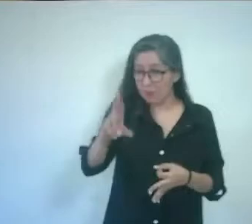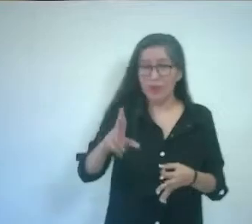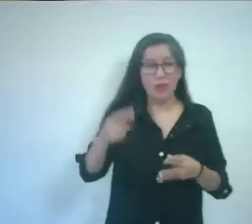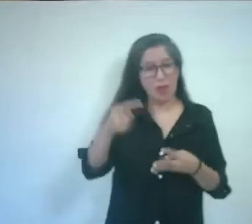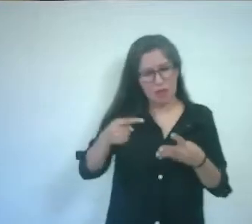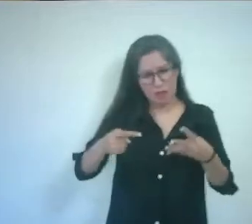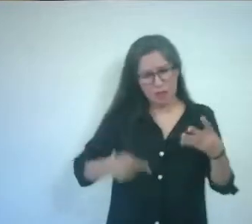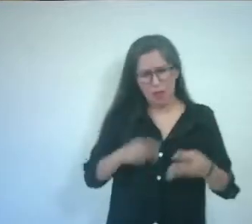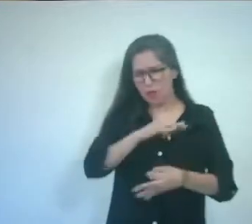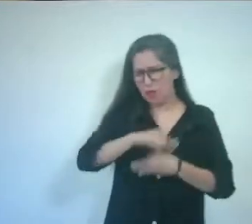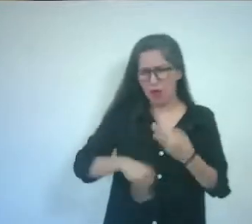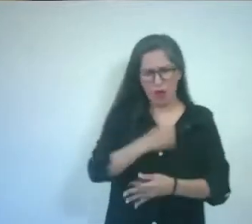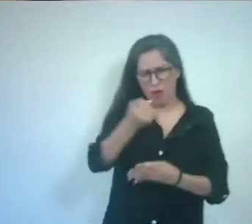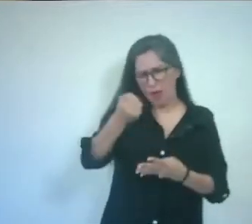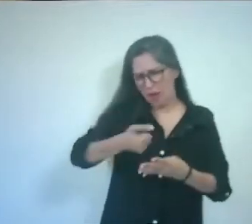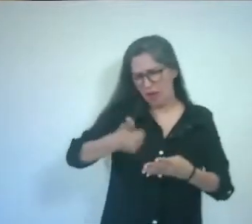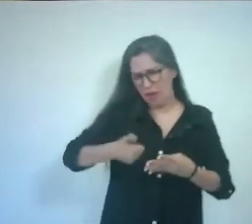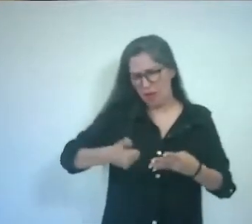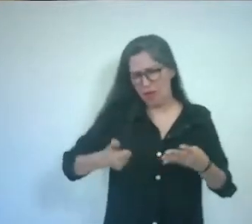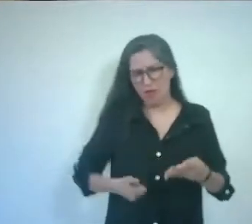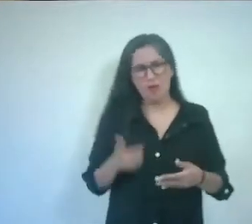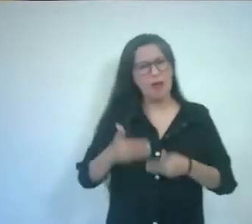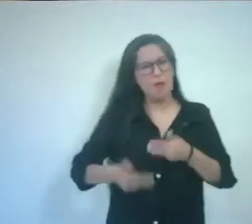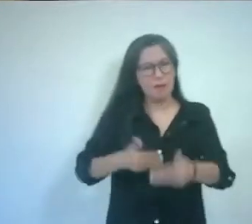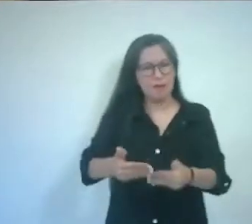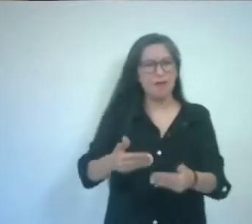y cada una de las etapas de este proceso.